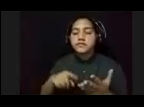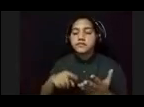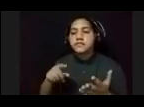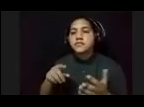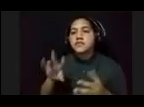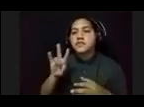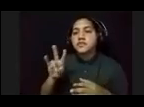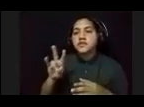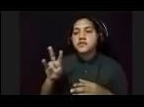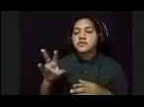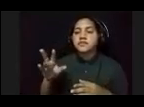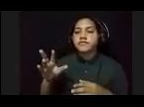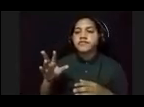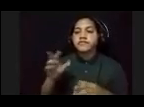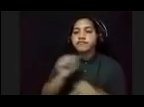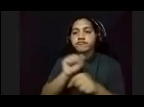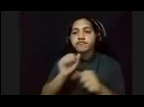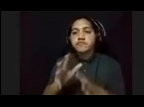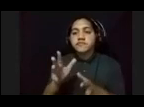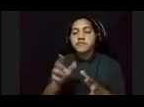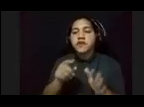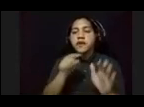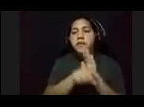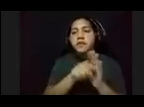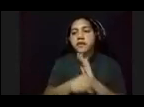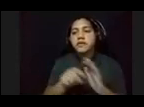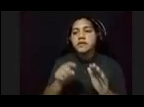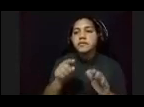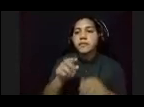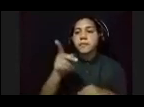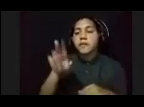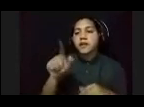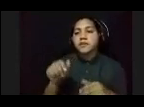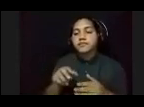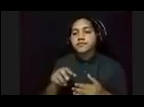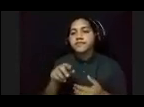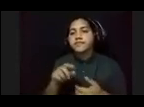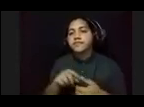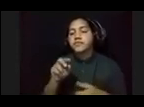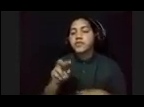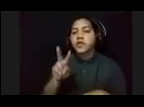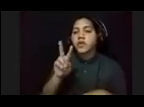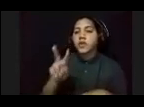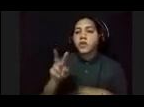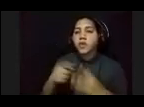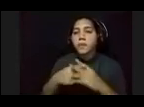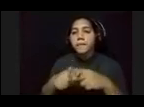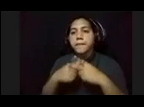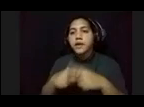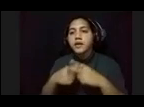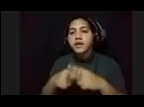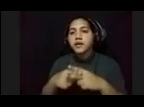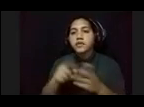en el matadero de La Perla, 2 mecánicos de una imprenta, otro mecánico particular,